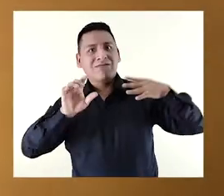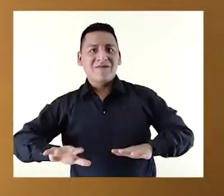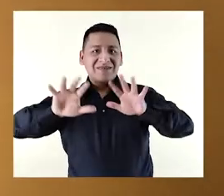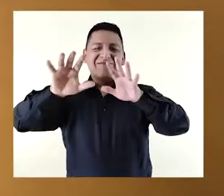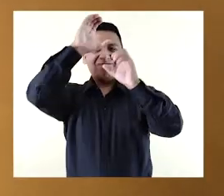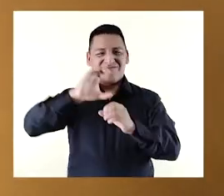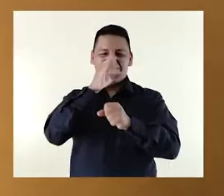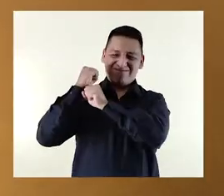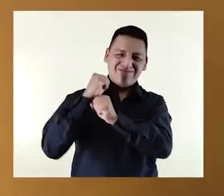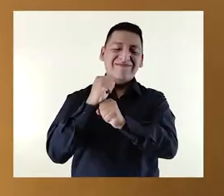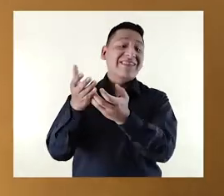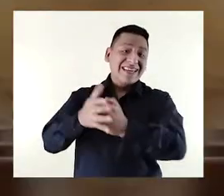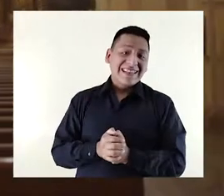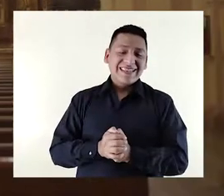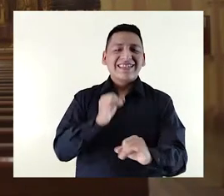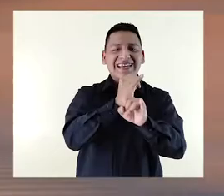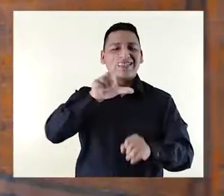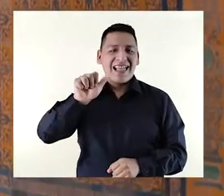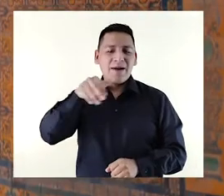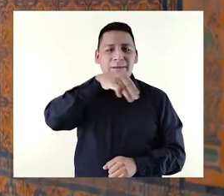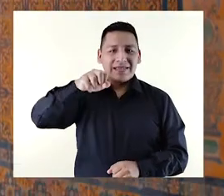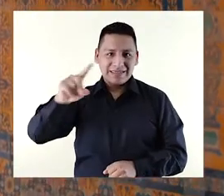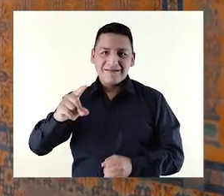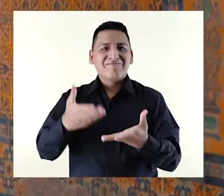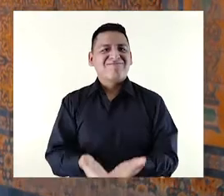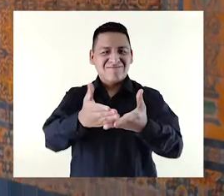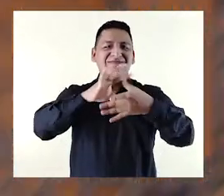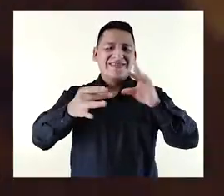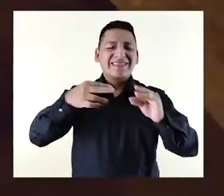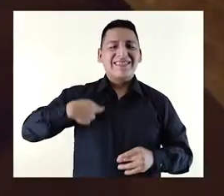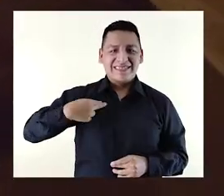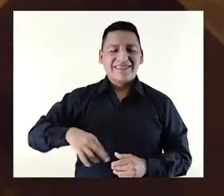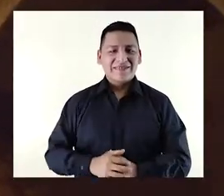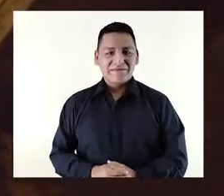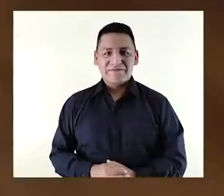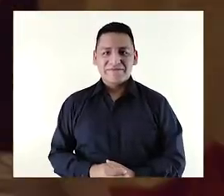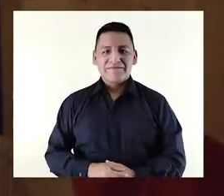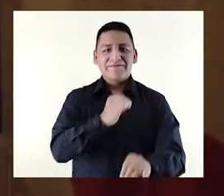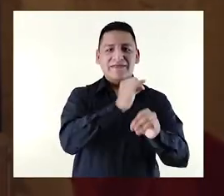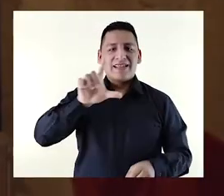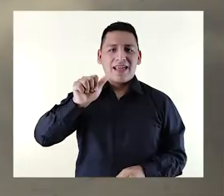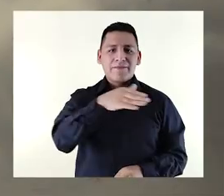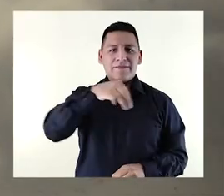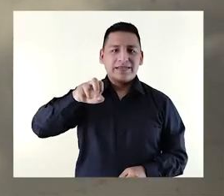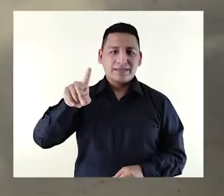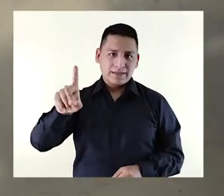una pared mientras cargaba una cruz. Iglesia de la Merced, un patrimonio con historia religiosa.